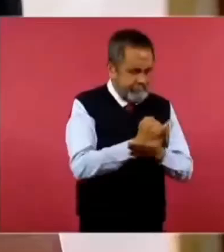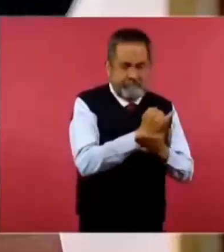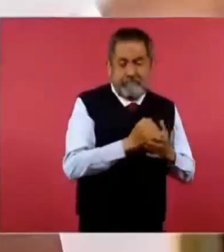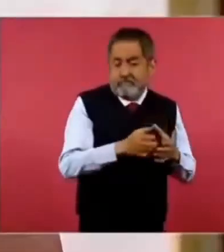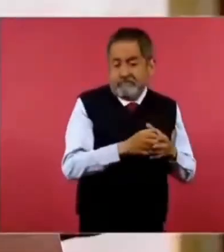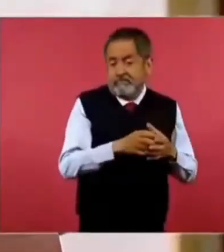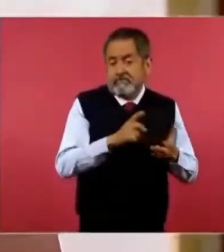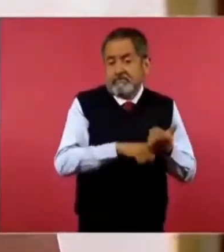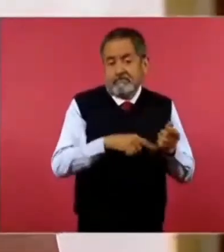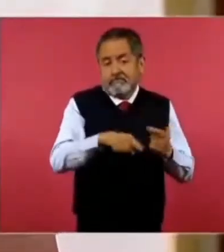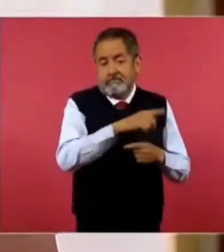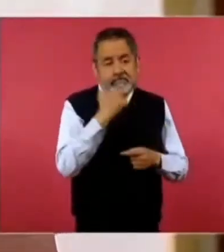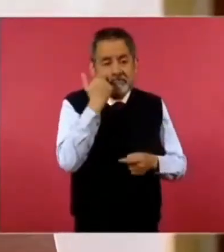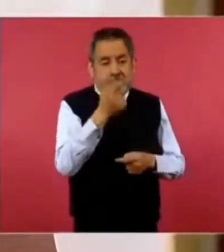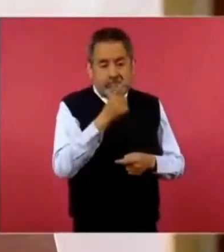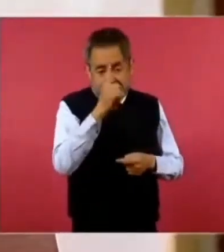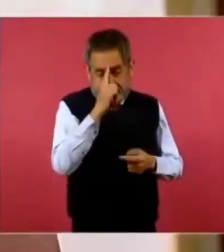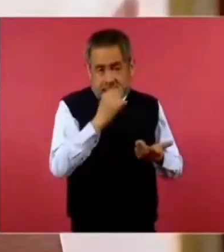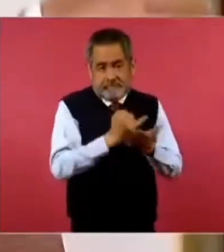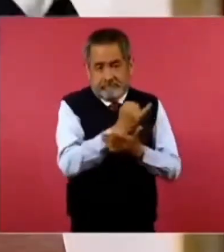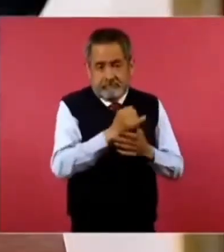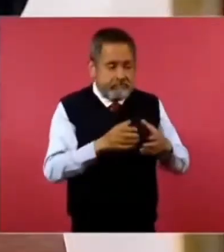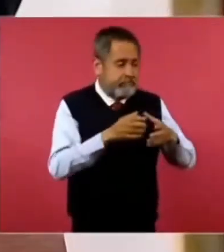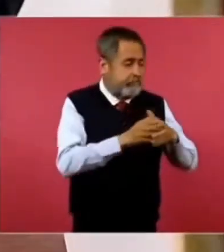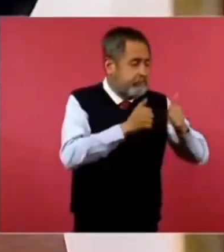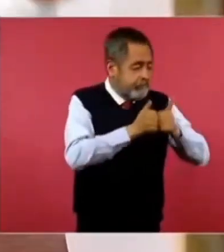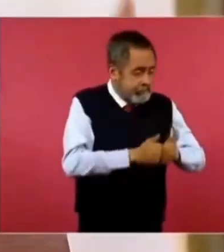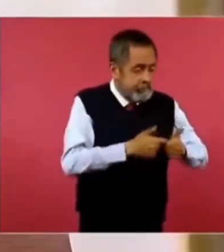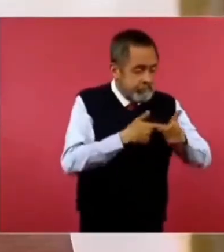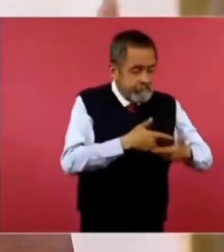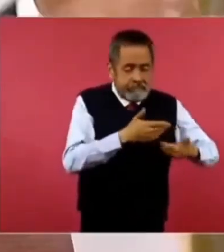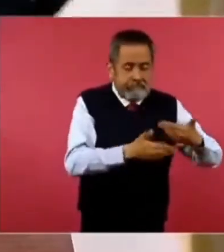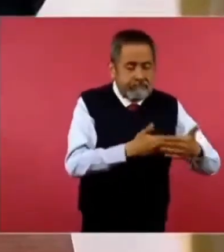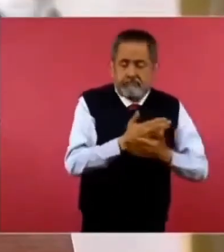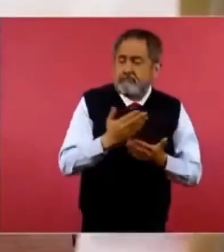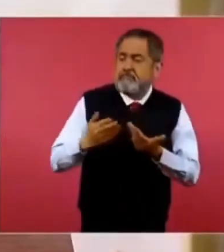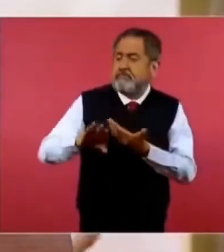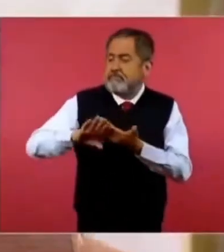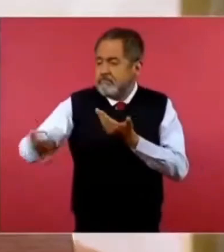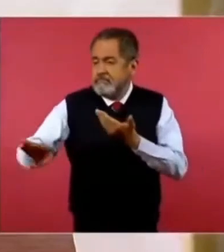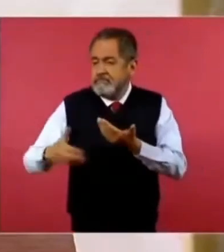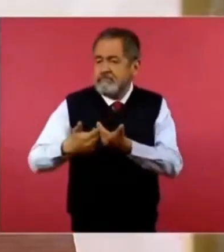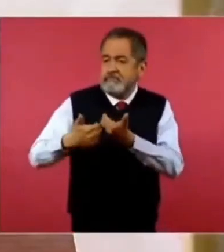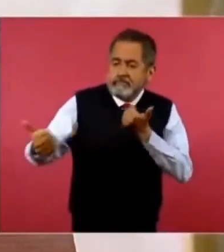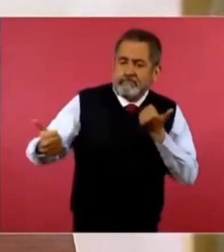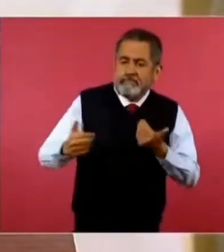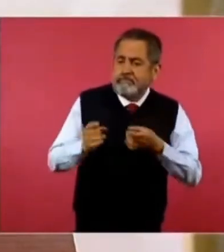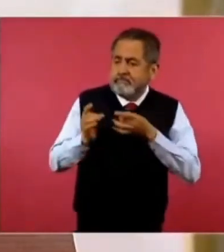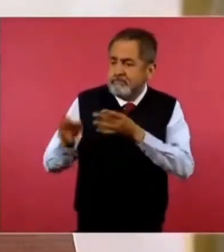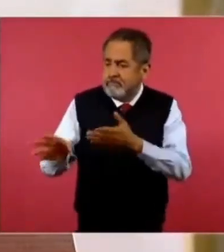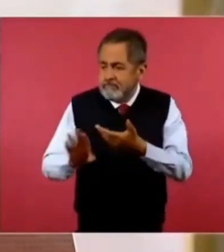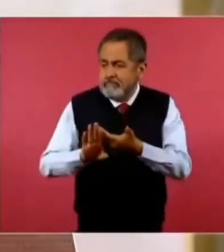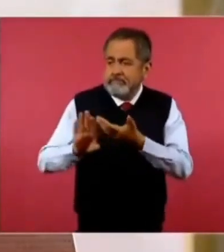por el conservadurismo, por el clasismo, por el racismo,